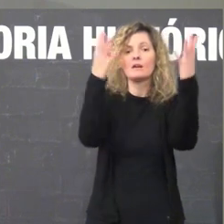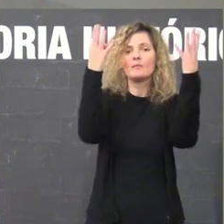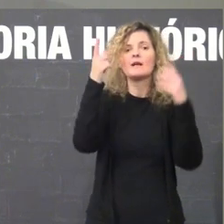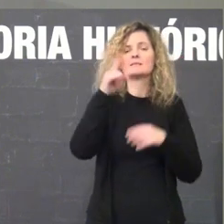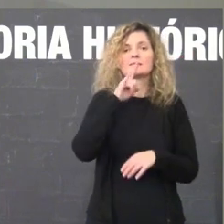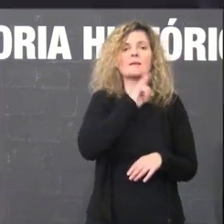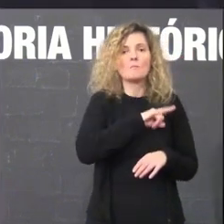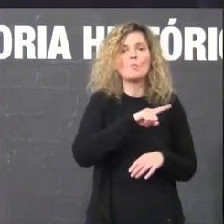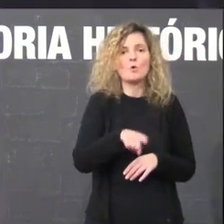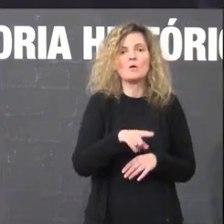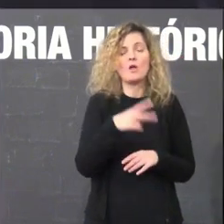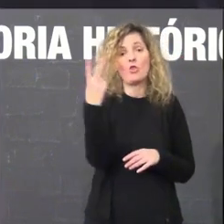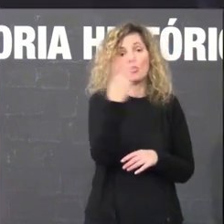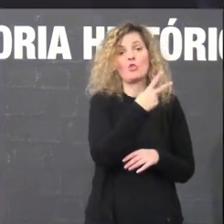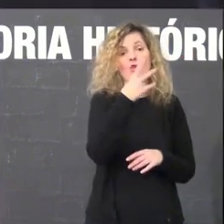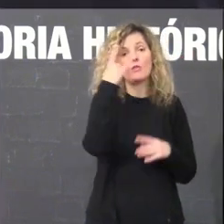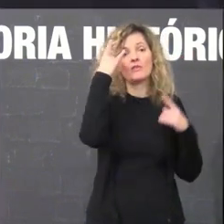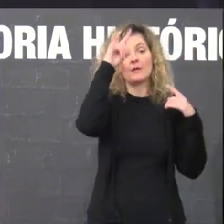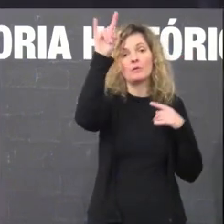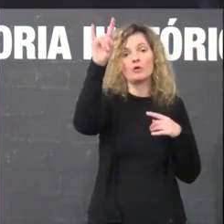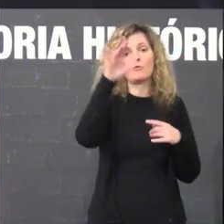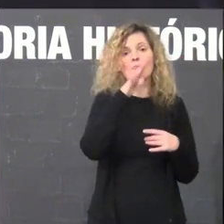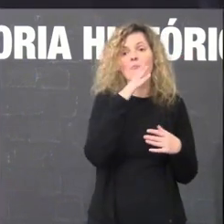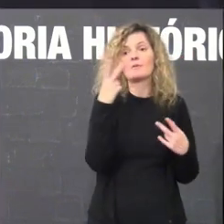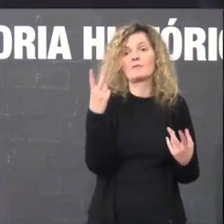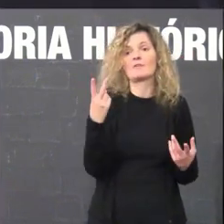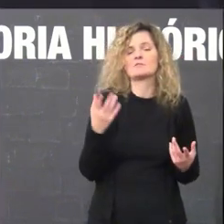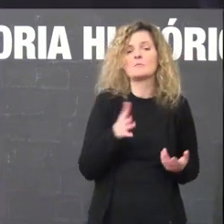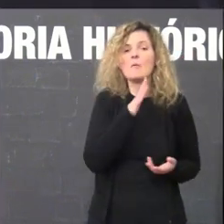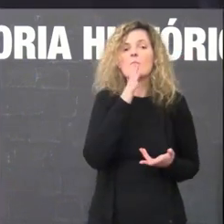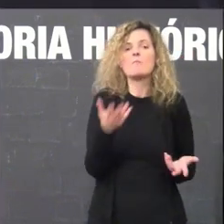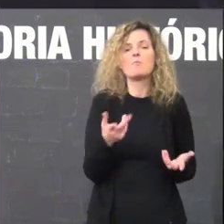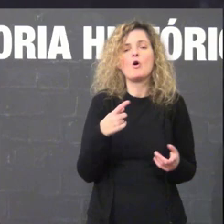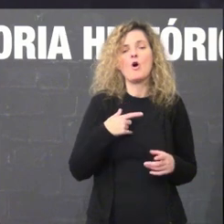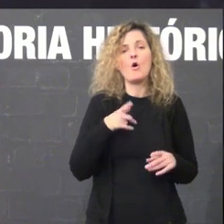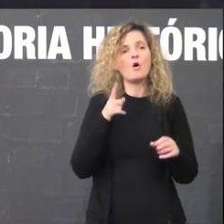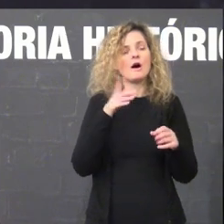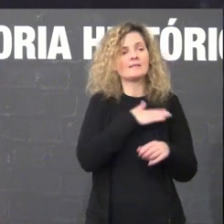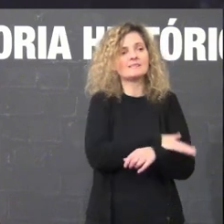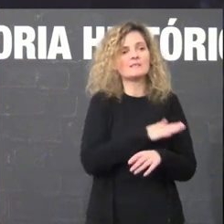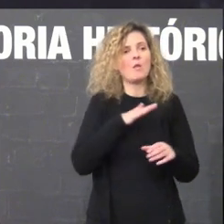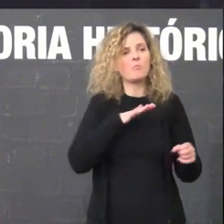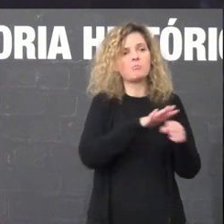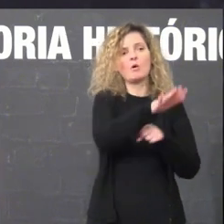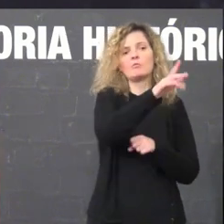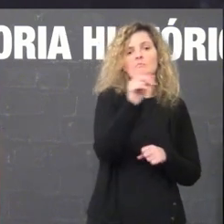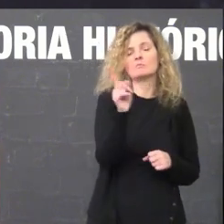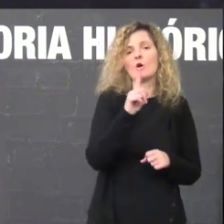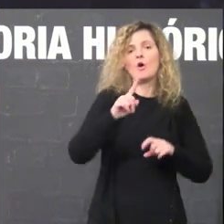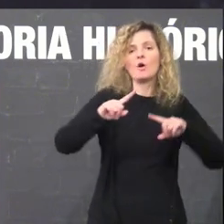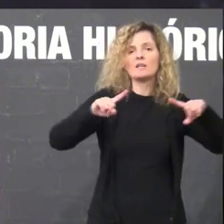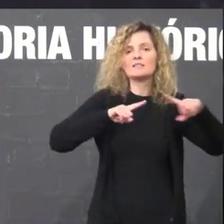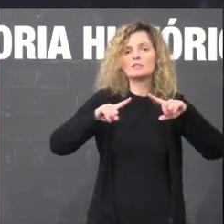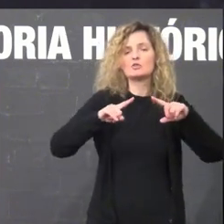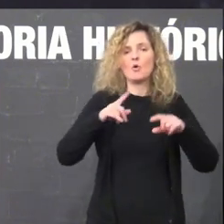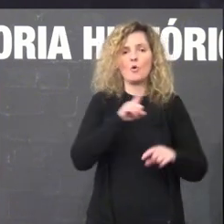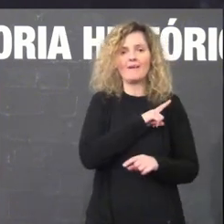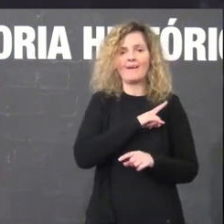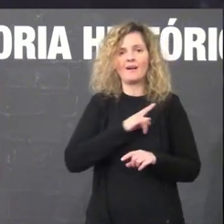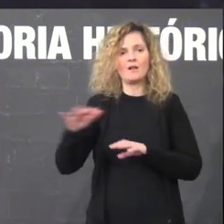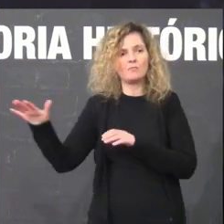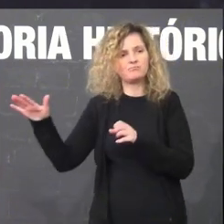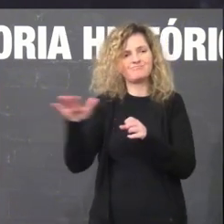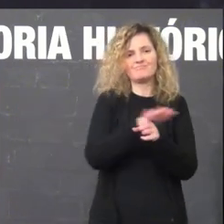mal también no los dos demonios y que por lo tanto no no hubo un golpe de estado y una dictadura que usó a todo un ejército para